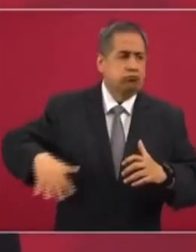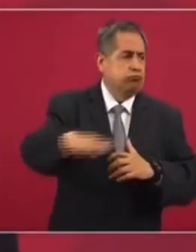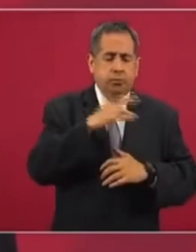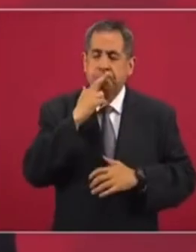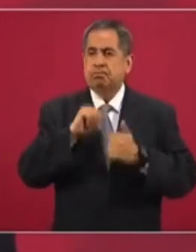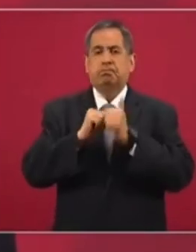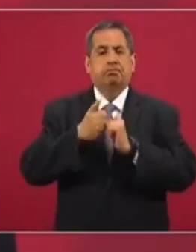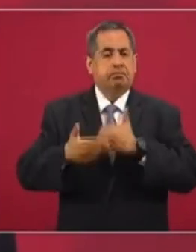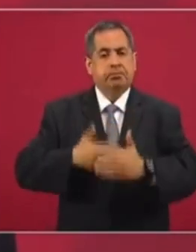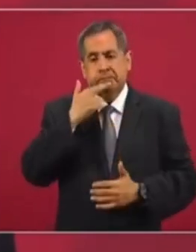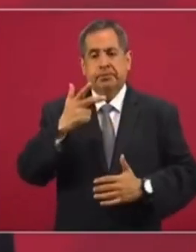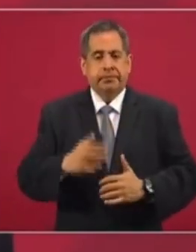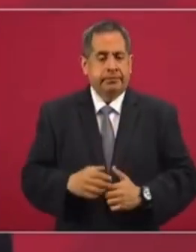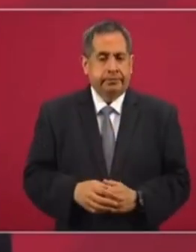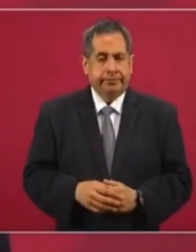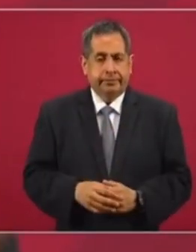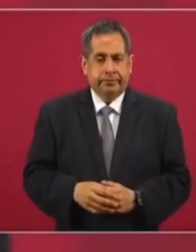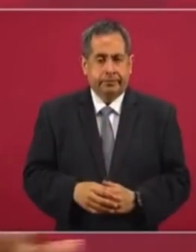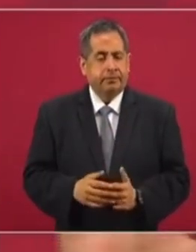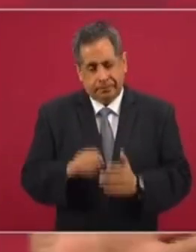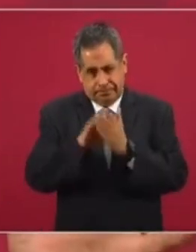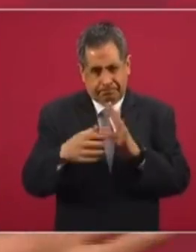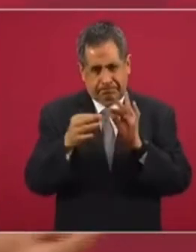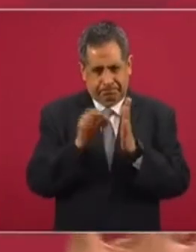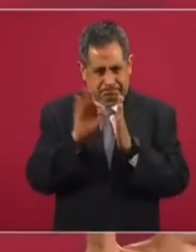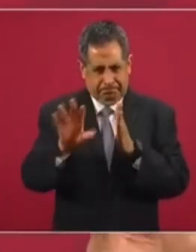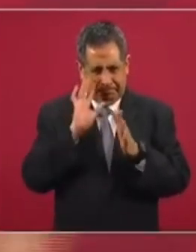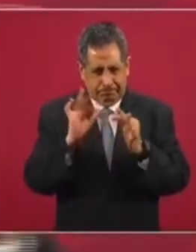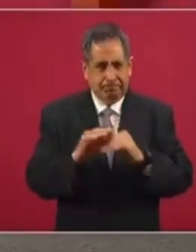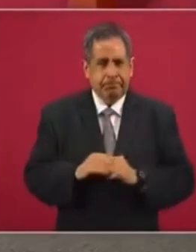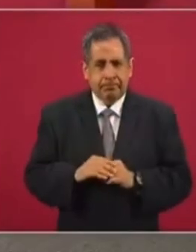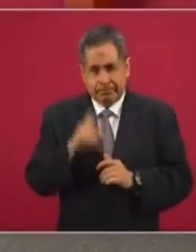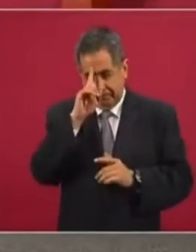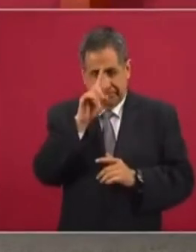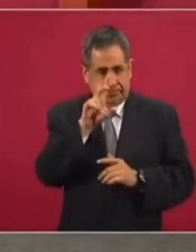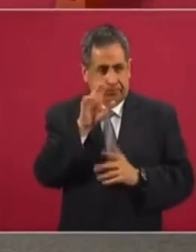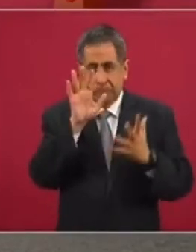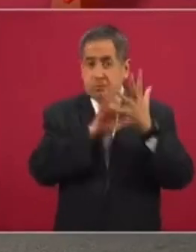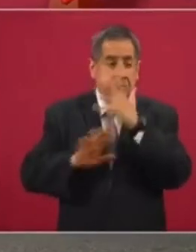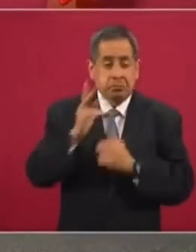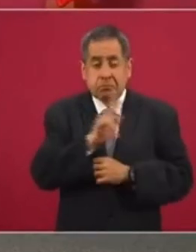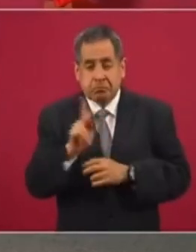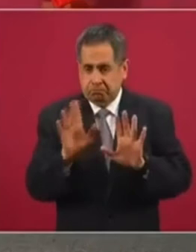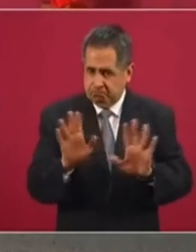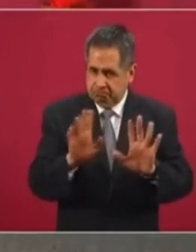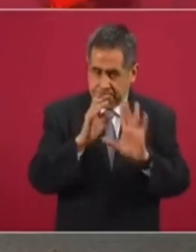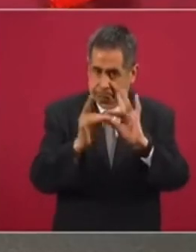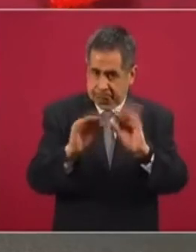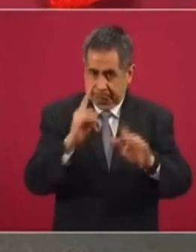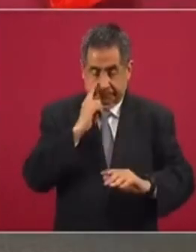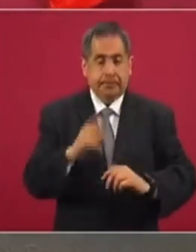mejor da más para que no nos confundamos también en eso